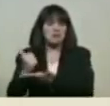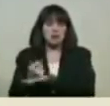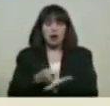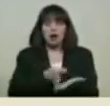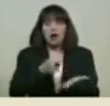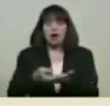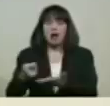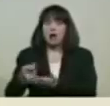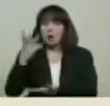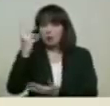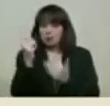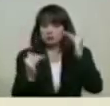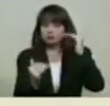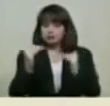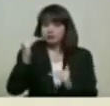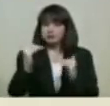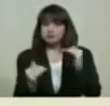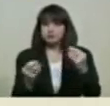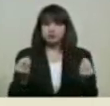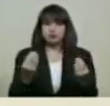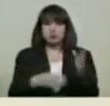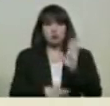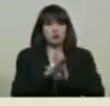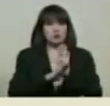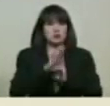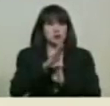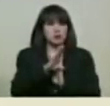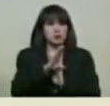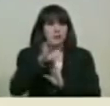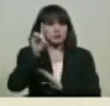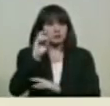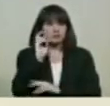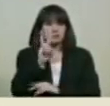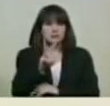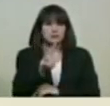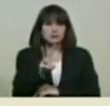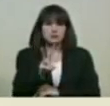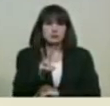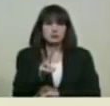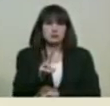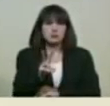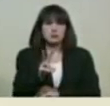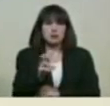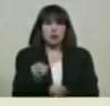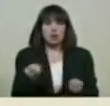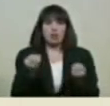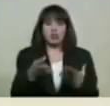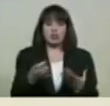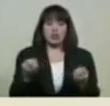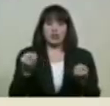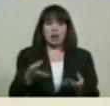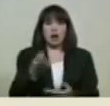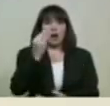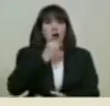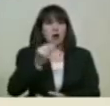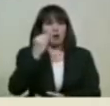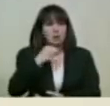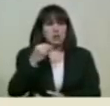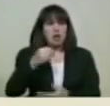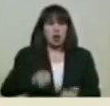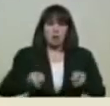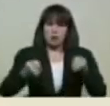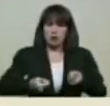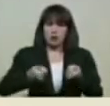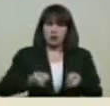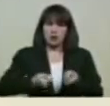cómo se está desarrollando también lo que tiene que ver con la provisión de alimentos en estos mercados